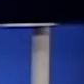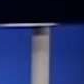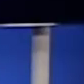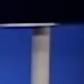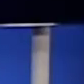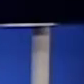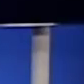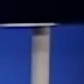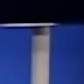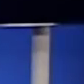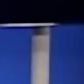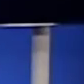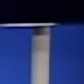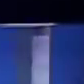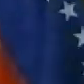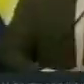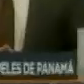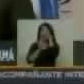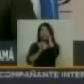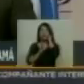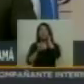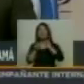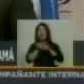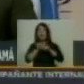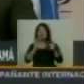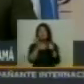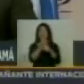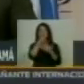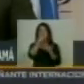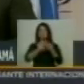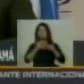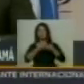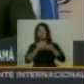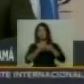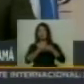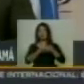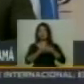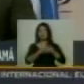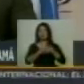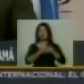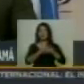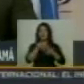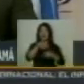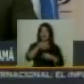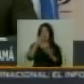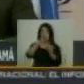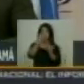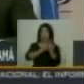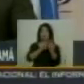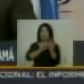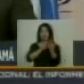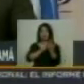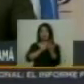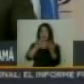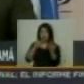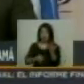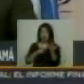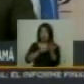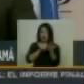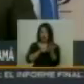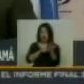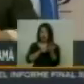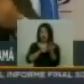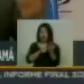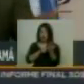A esta hora, Tarek William Saab, fiscal general de la República, ofrece detalles sobre los avances del Ministerio Público en el caso de la Banca de Andorra y la reapertura